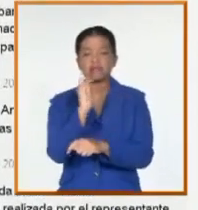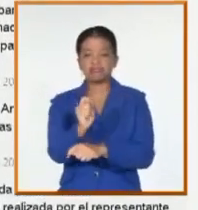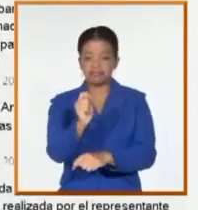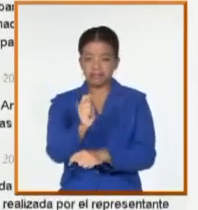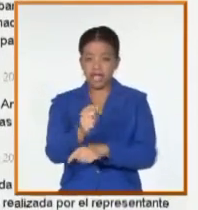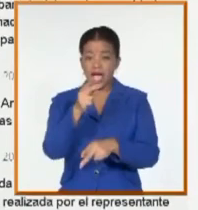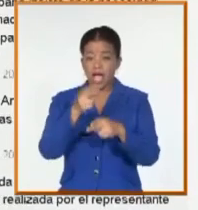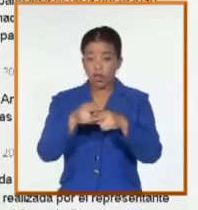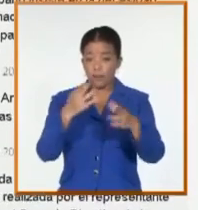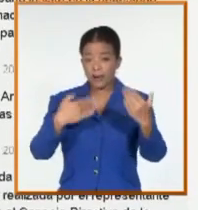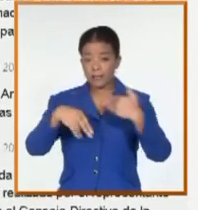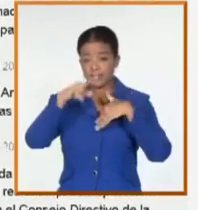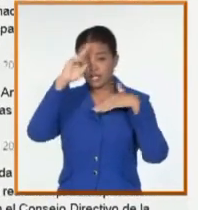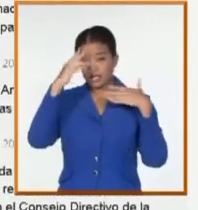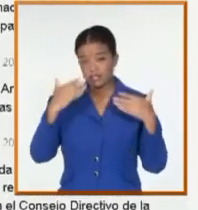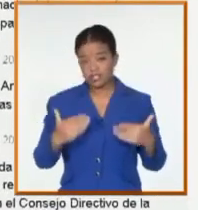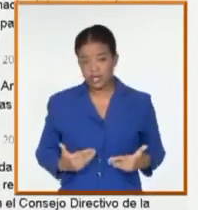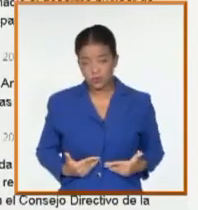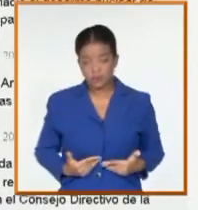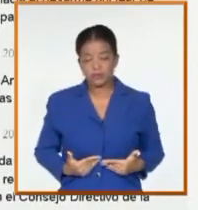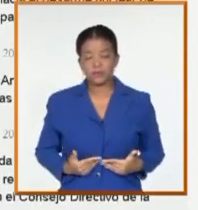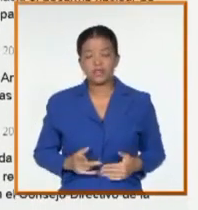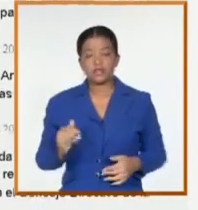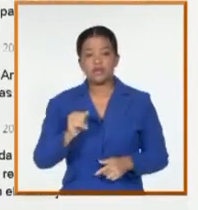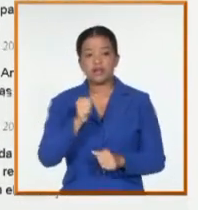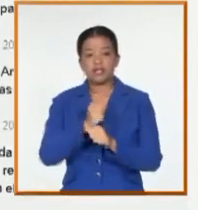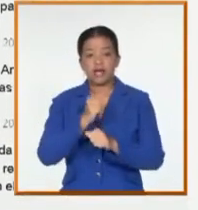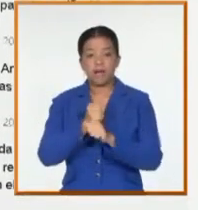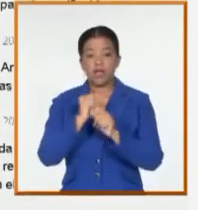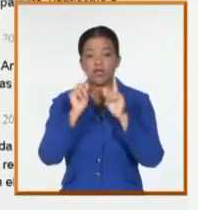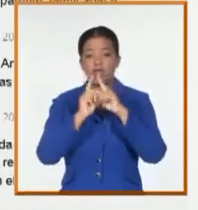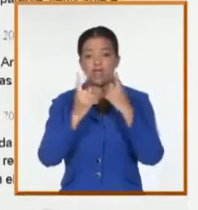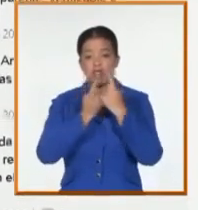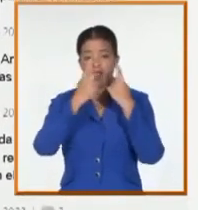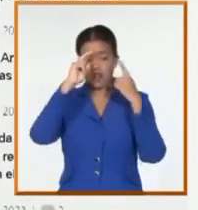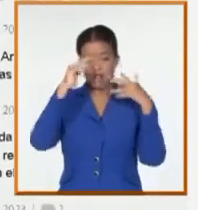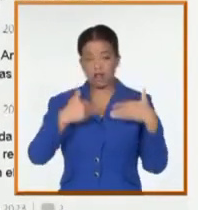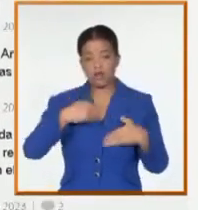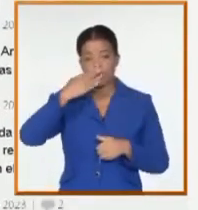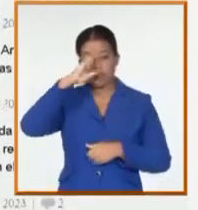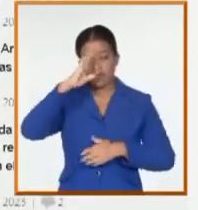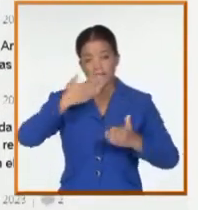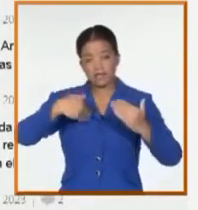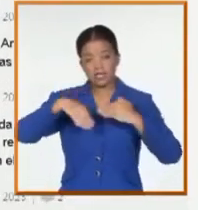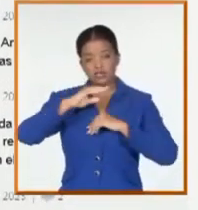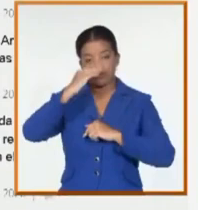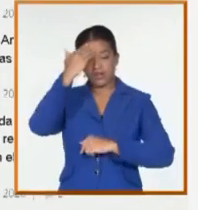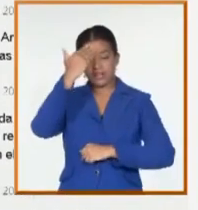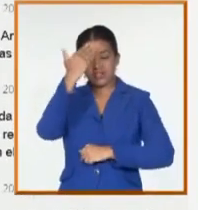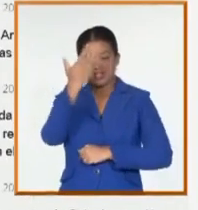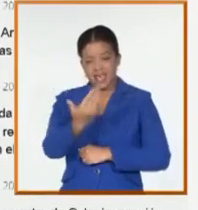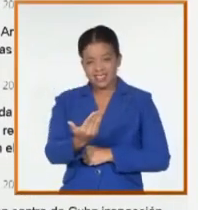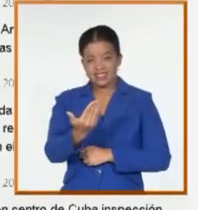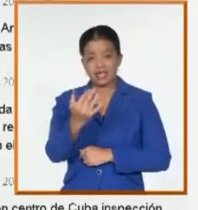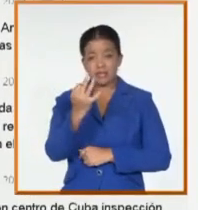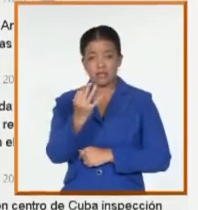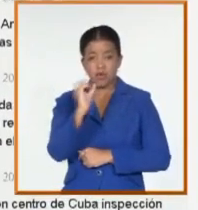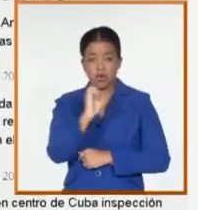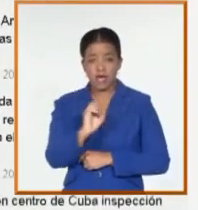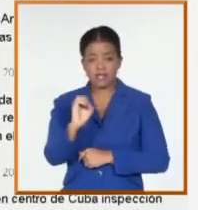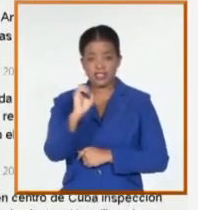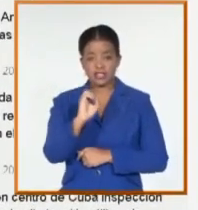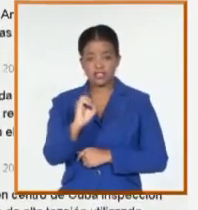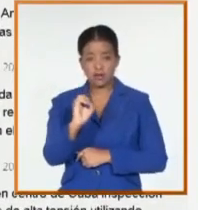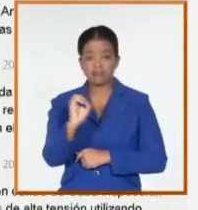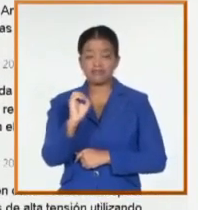del Ministerio de salud pública y de todos los trabajadores de salud de nuestro país el ministro agradeció a la Ops la diferencia de